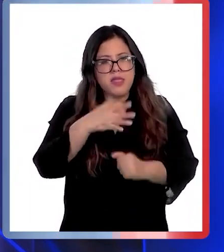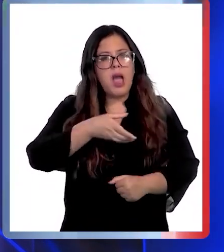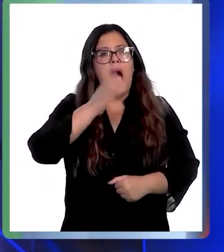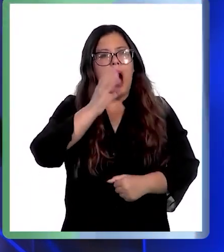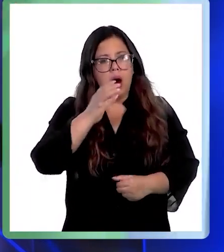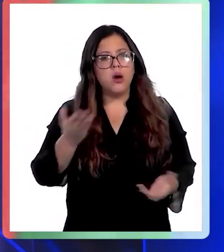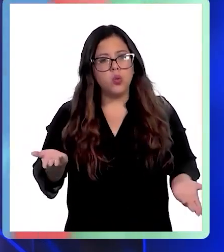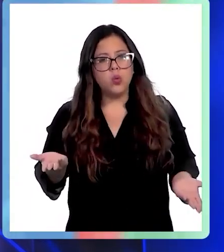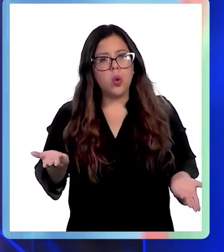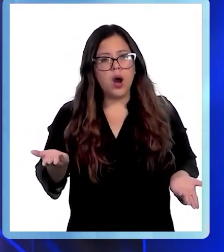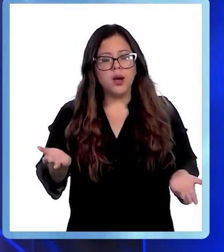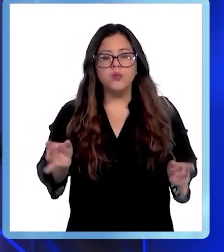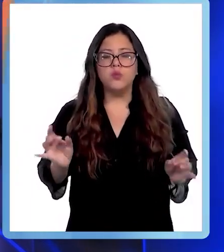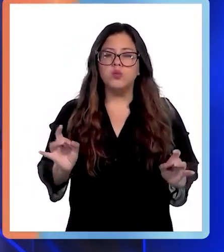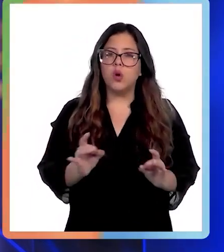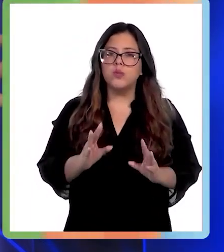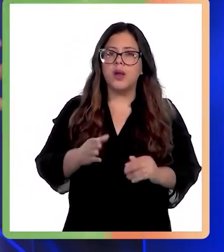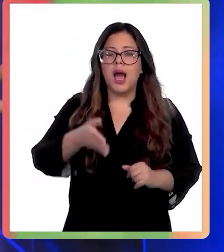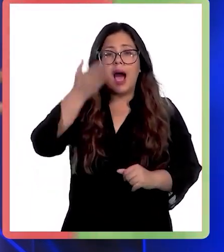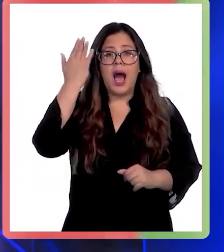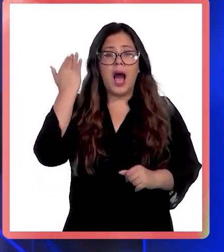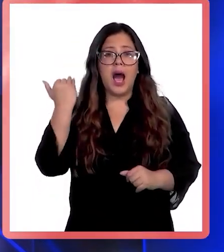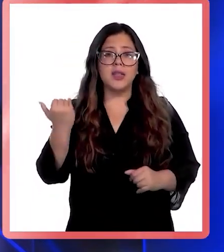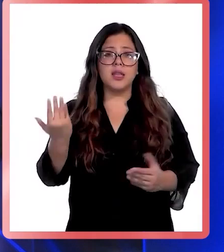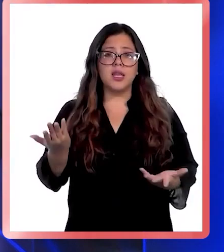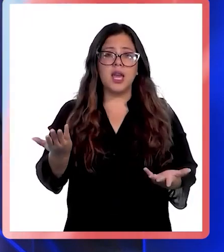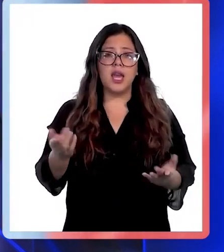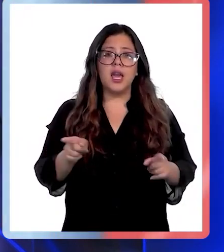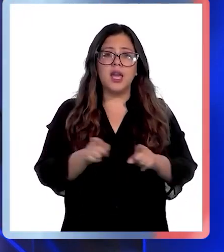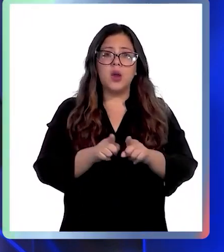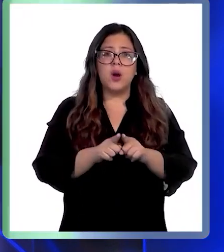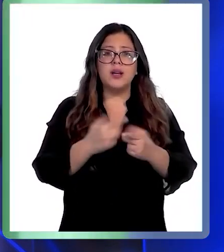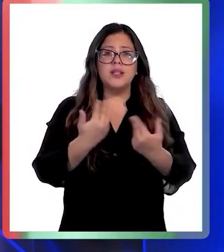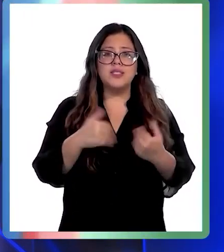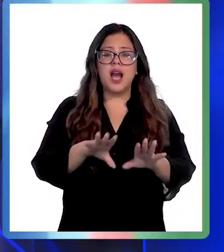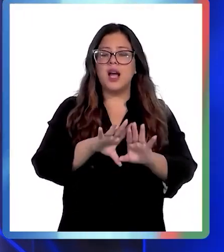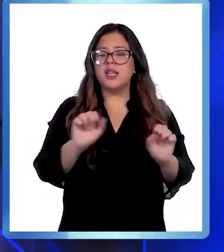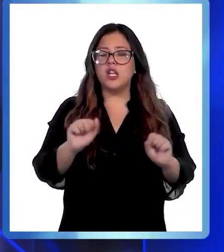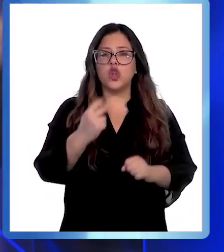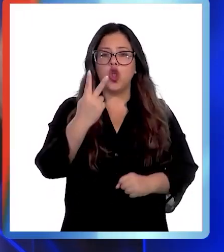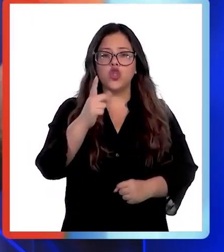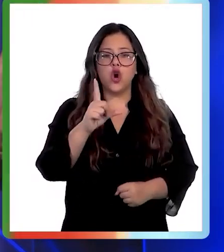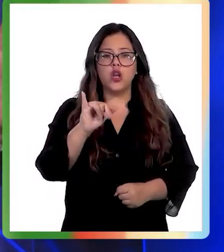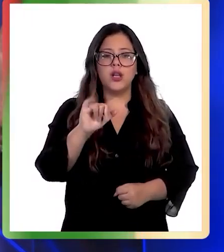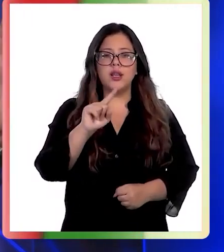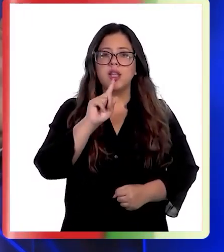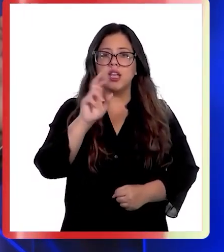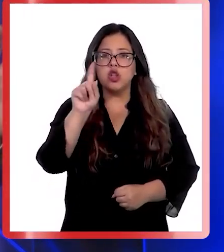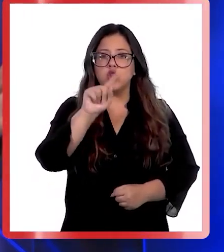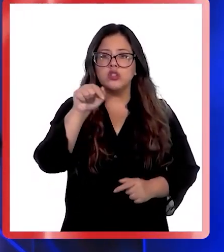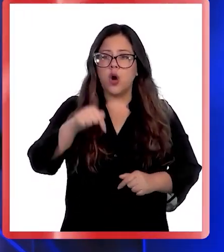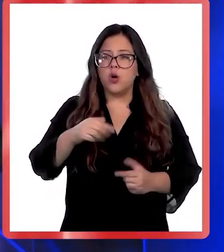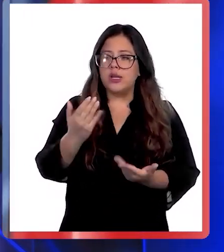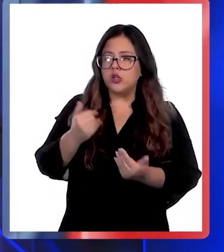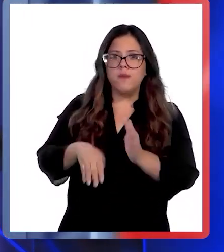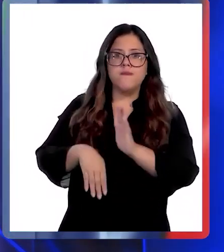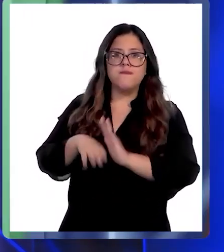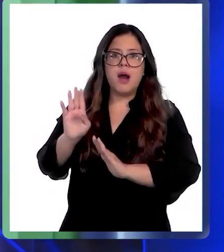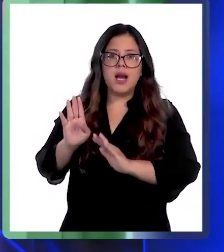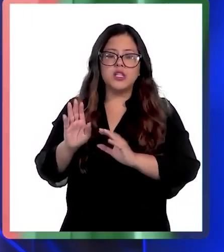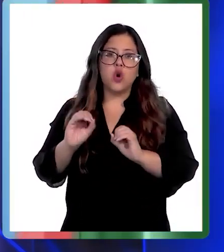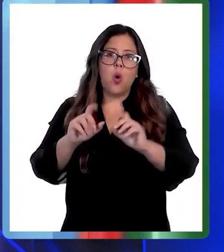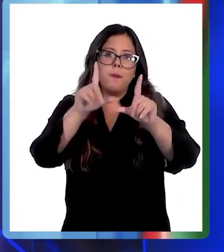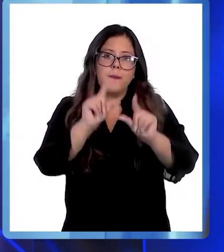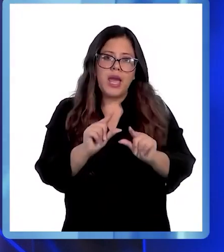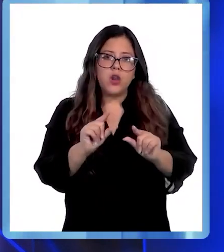sea, decir, quizás si es que antes nos saciábamos esa necesidad hídrica con 2 litros, ahora necesito 2 litros y medio, porque quizás la gente